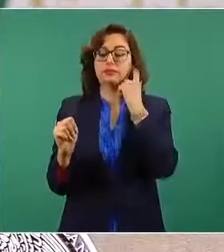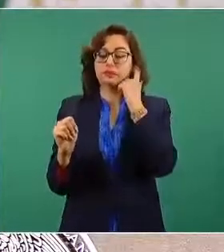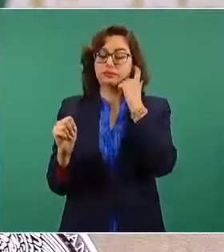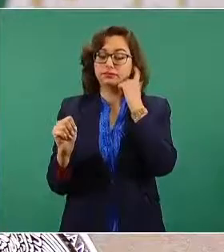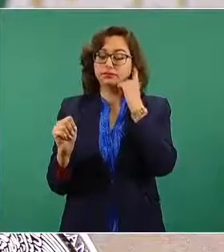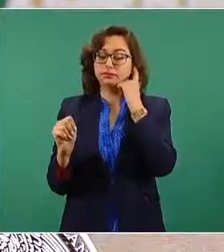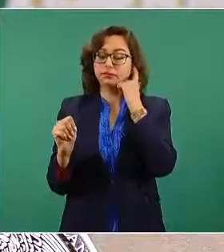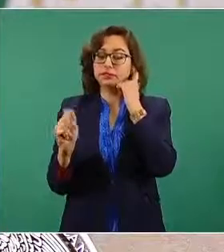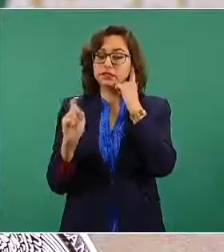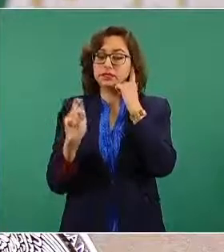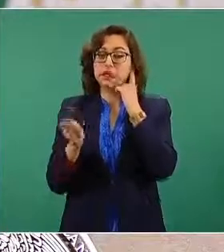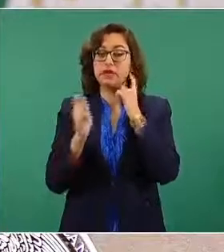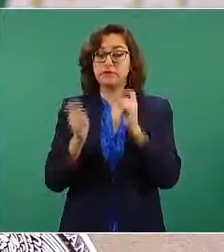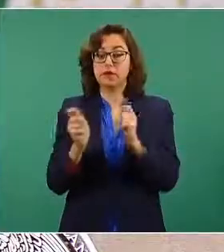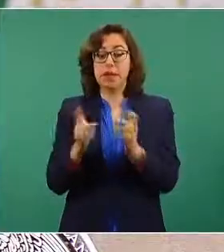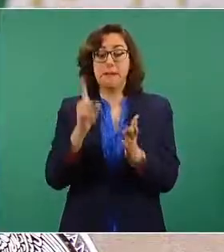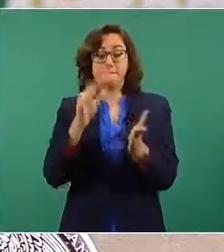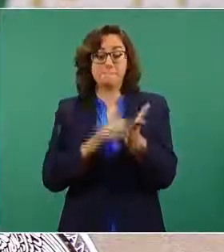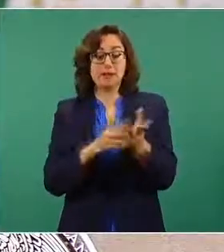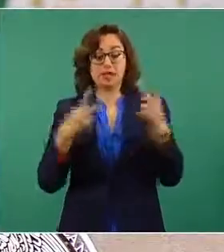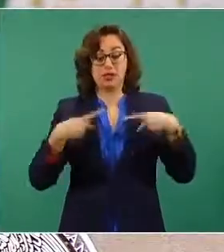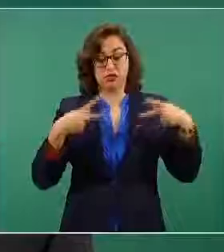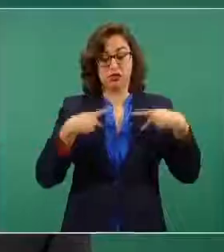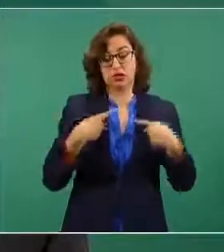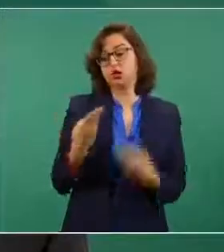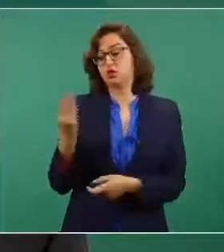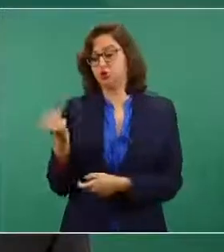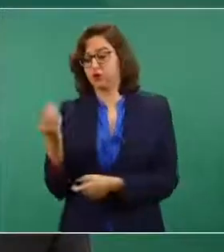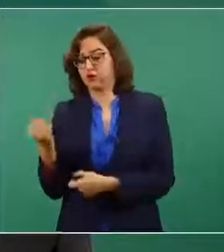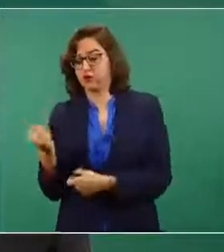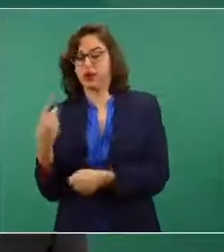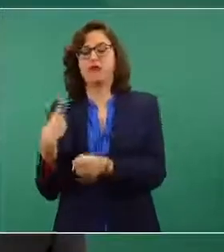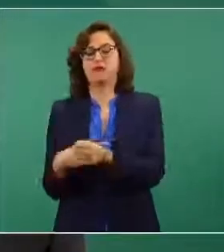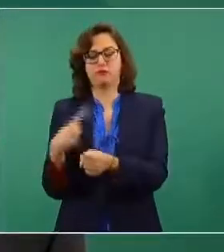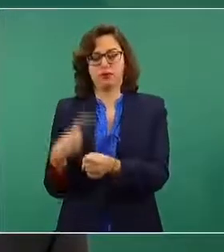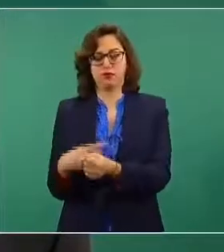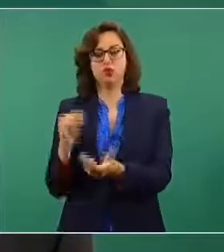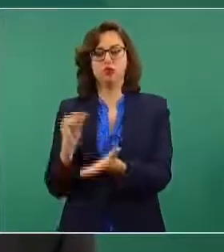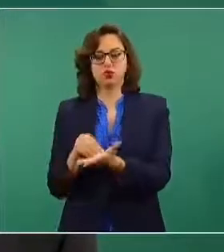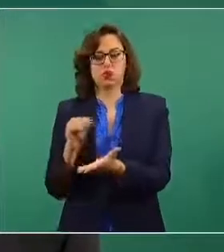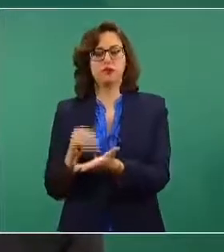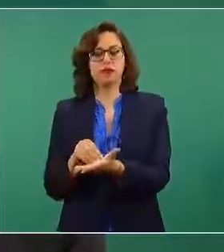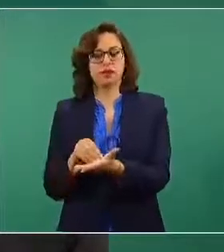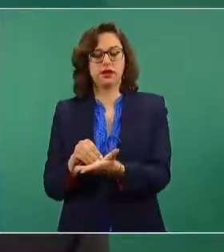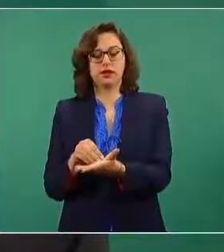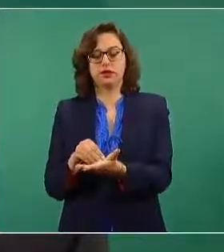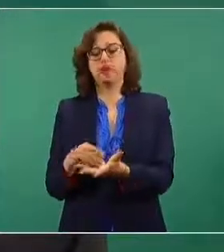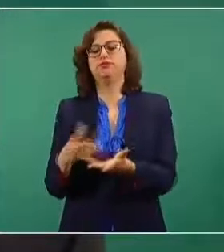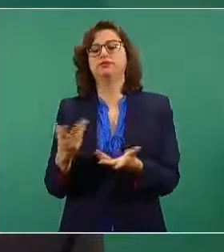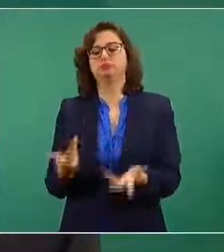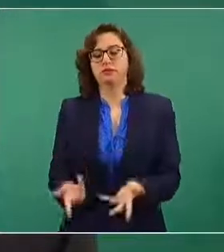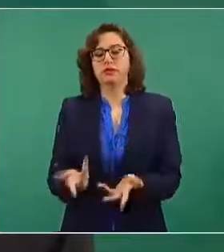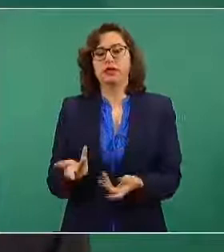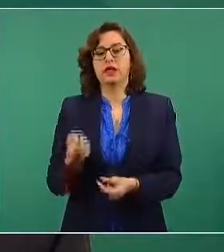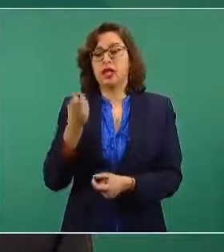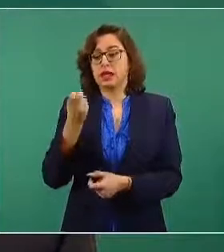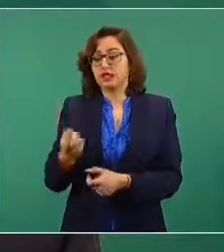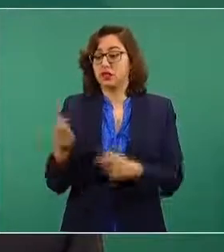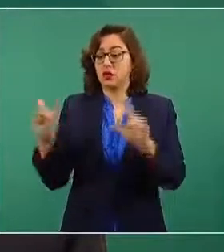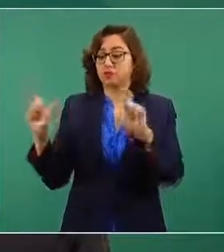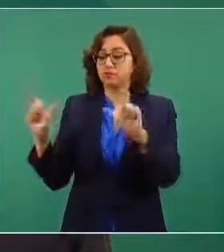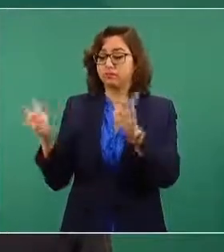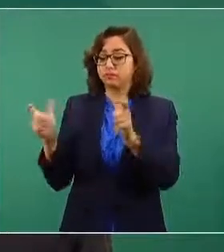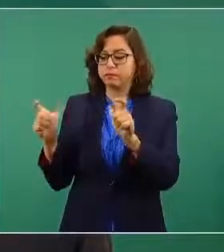que representan los casos activos. Y esto es un indicador importante porque conforme va reduciéndose este